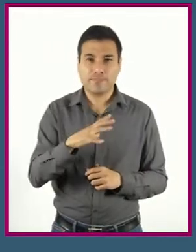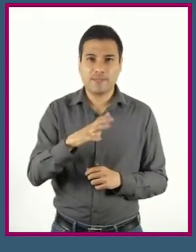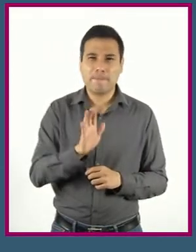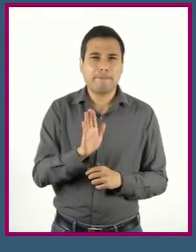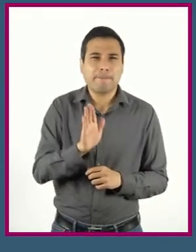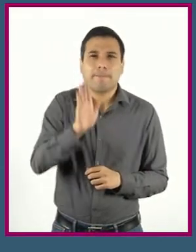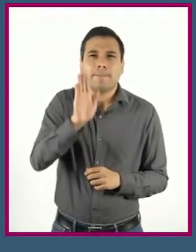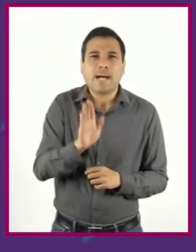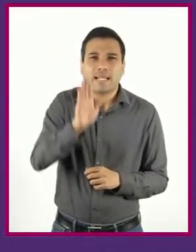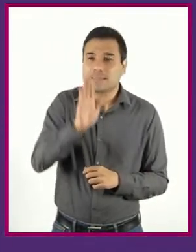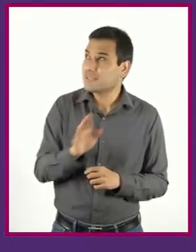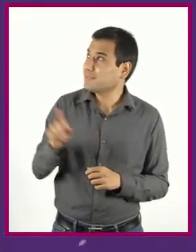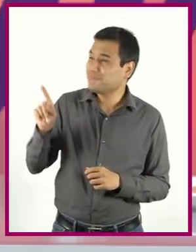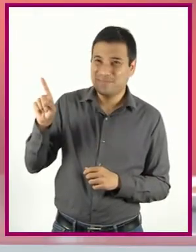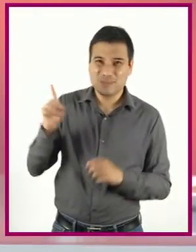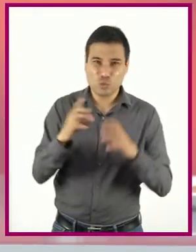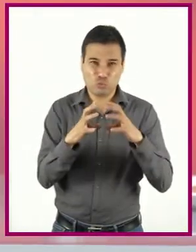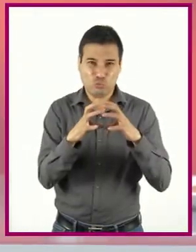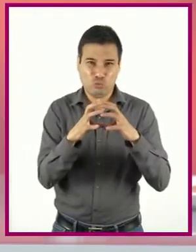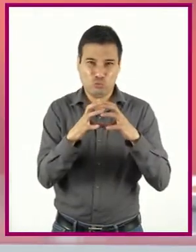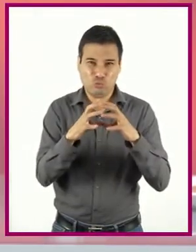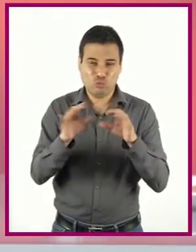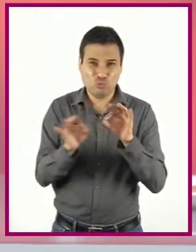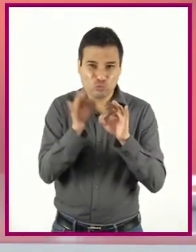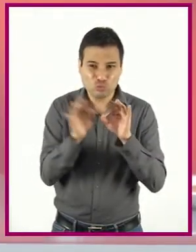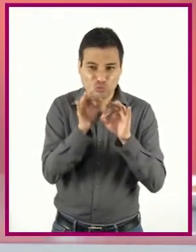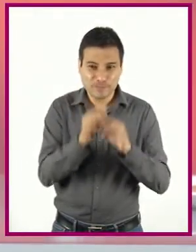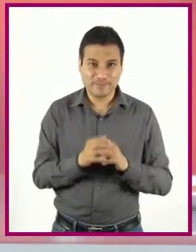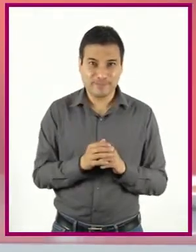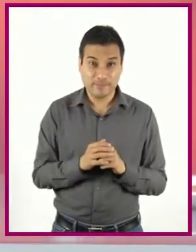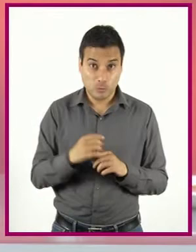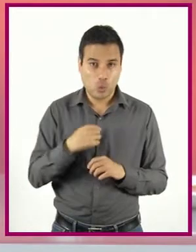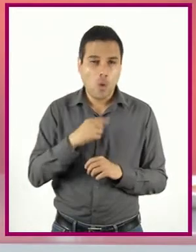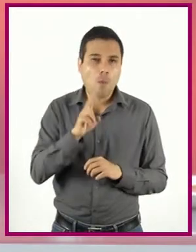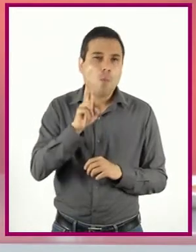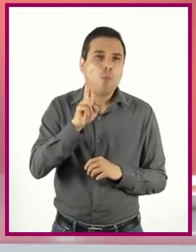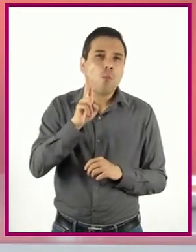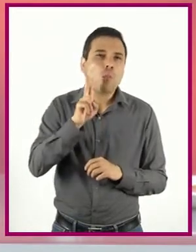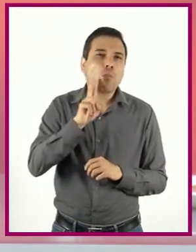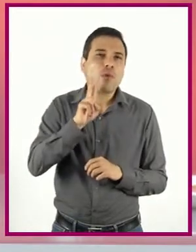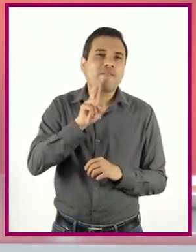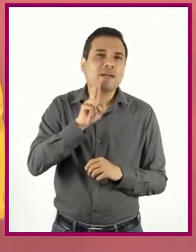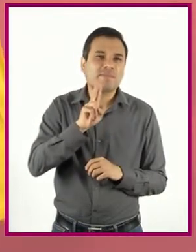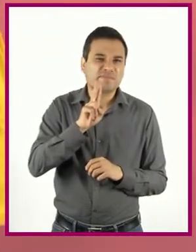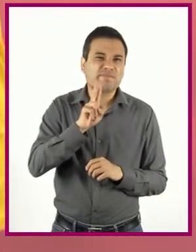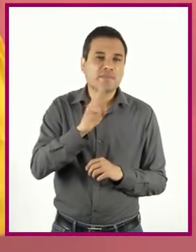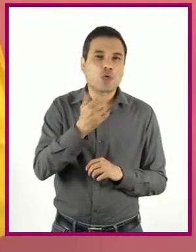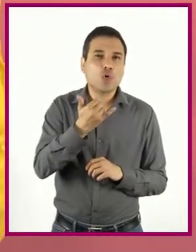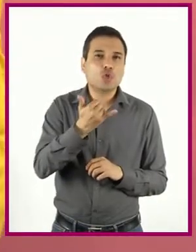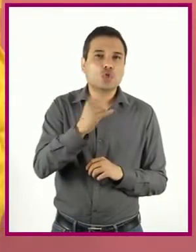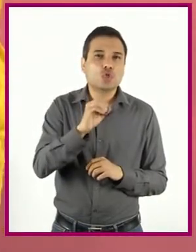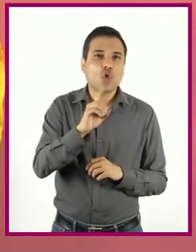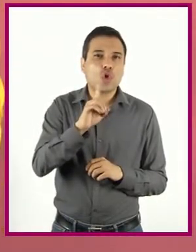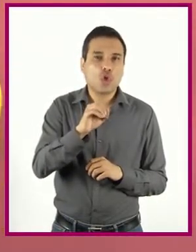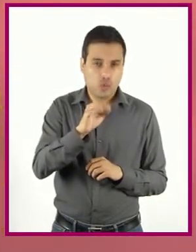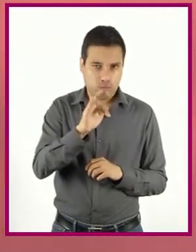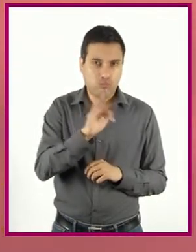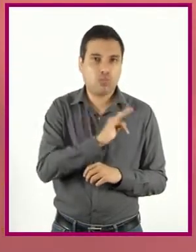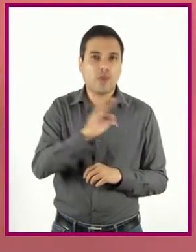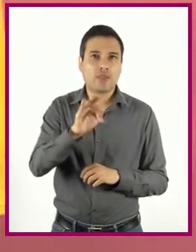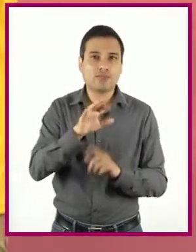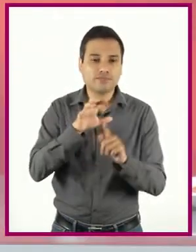si fuera una bola de estambre. Mediante esta prueba, el yodo queda atrapado entre el almidón y se obtiene